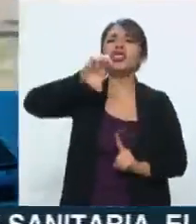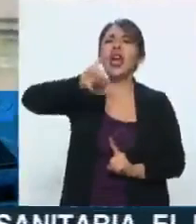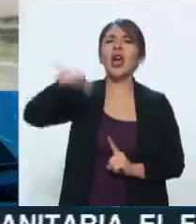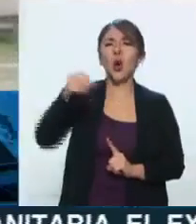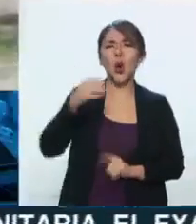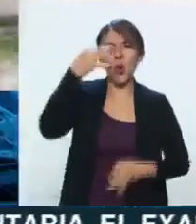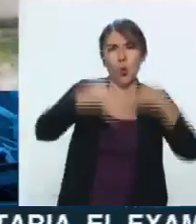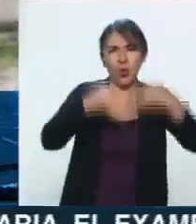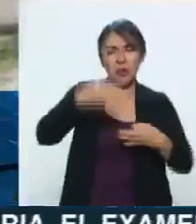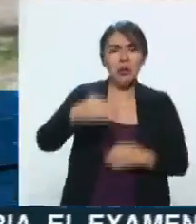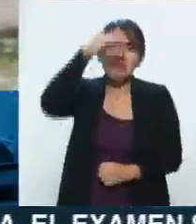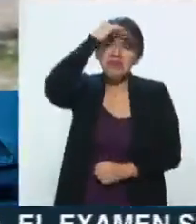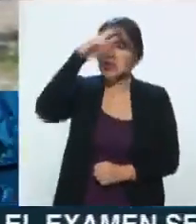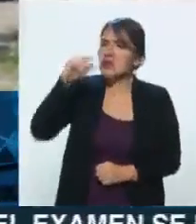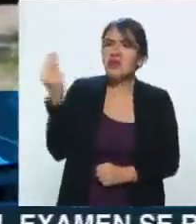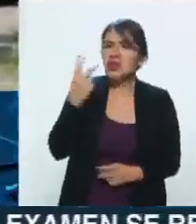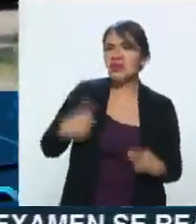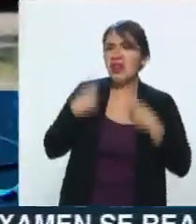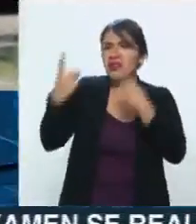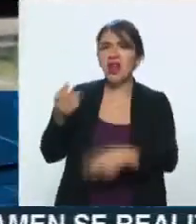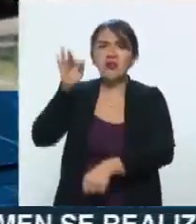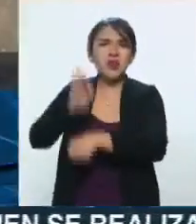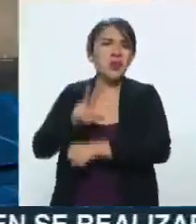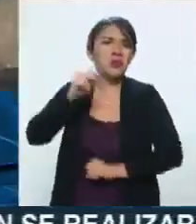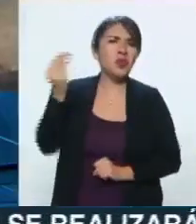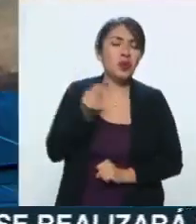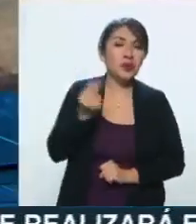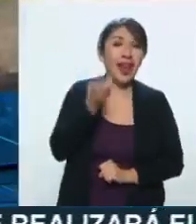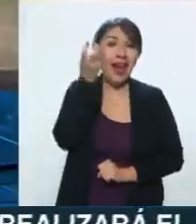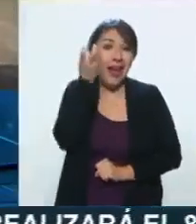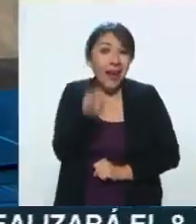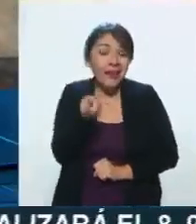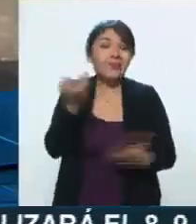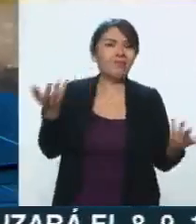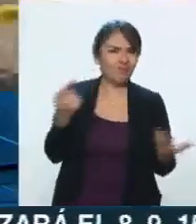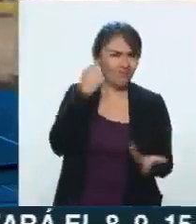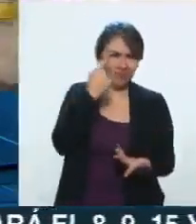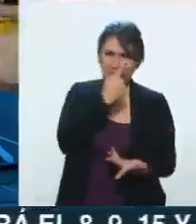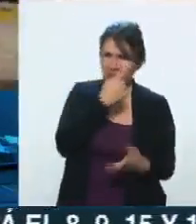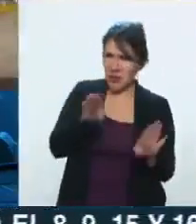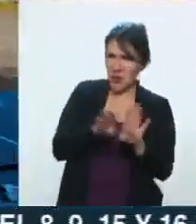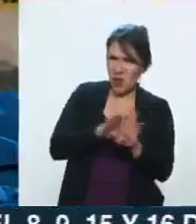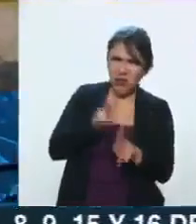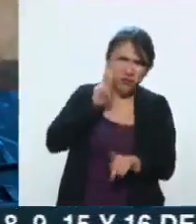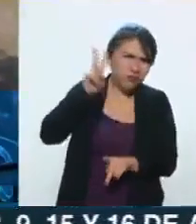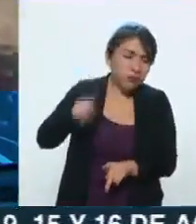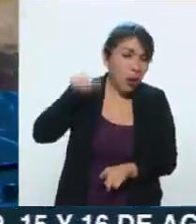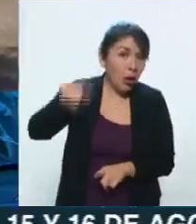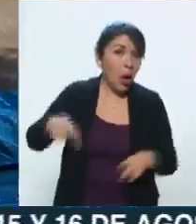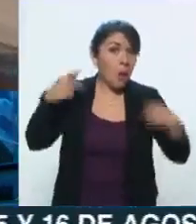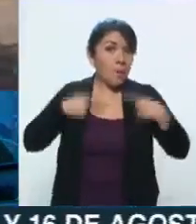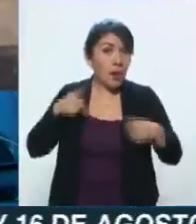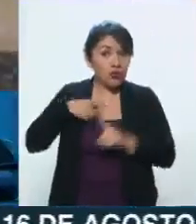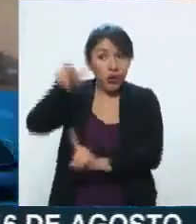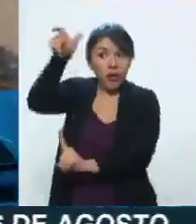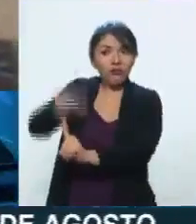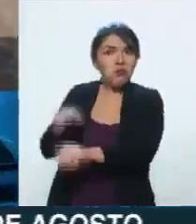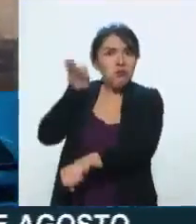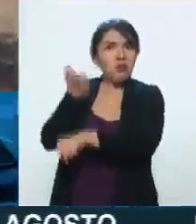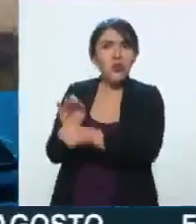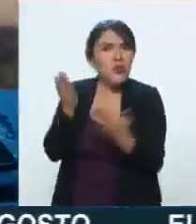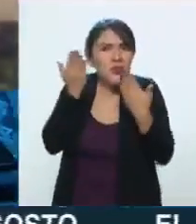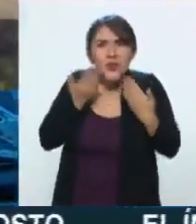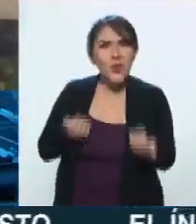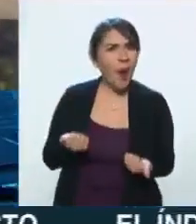no era necesario otorgársela. Entonces, esa parte llama la atención porque él estaba absolutamente